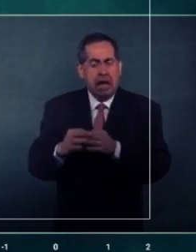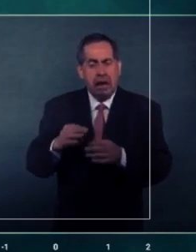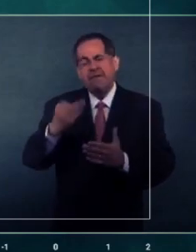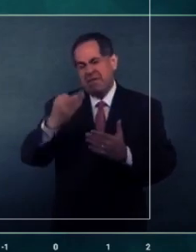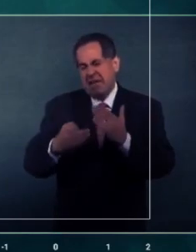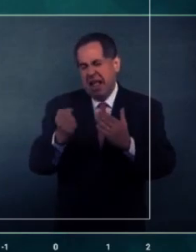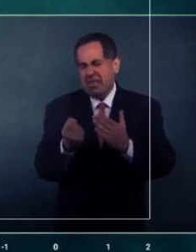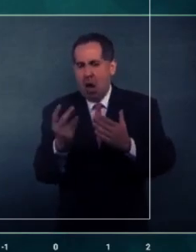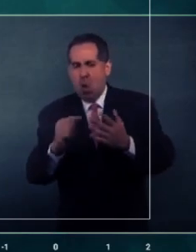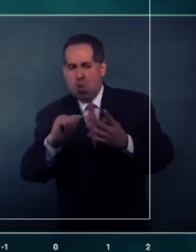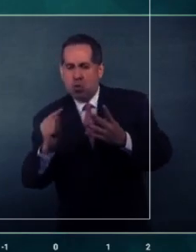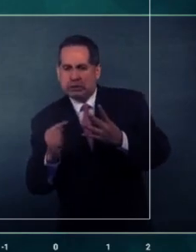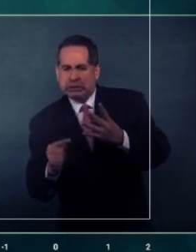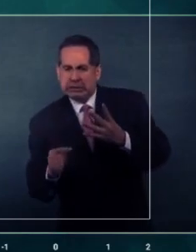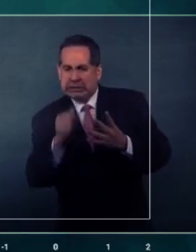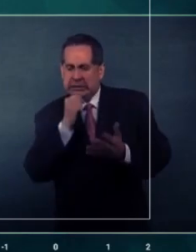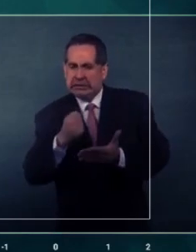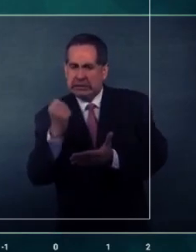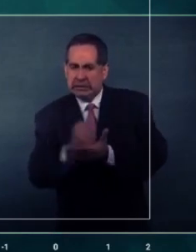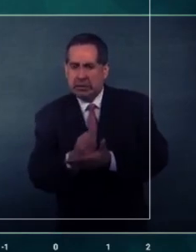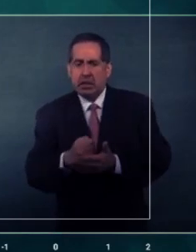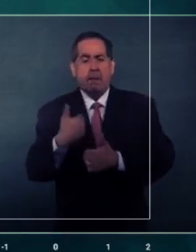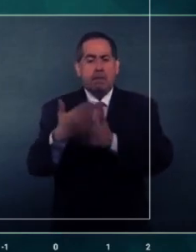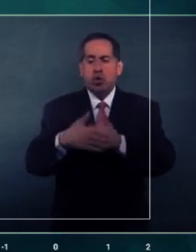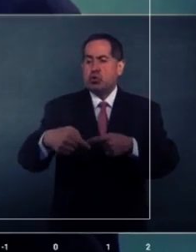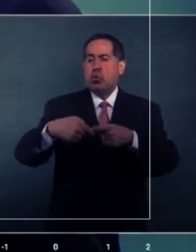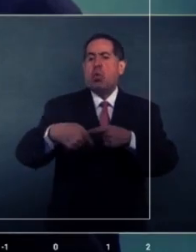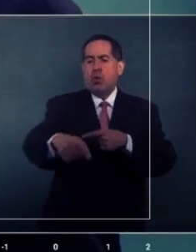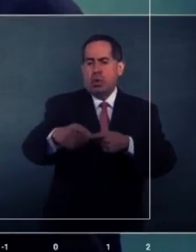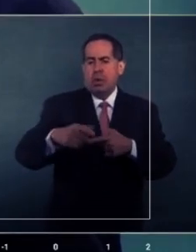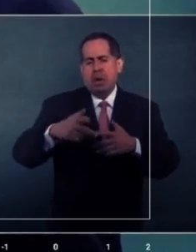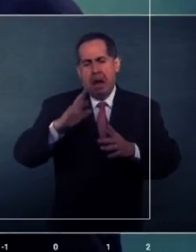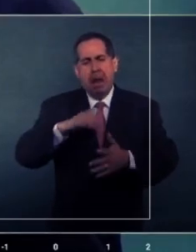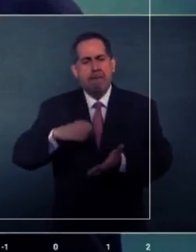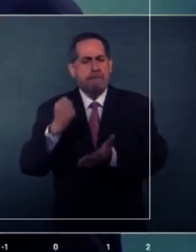pendientes para este nuevo período